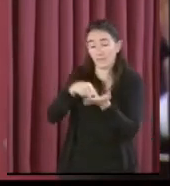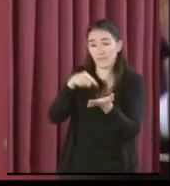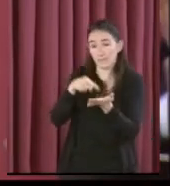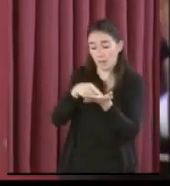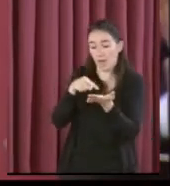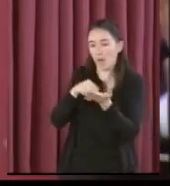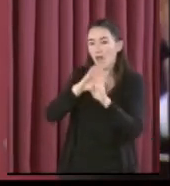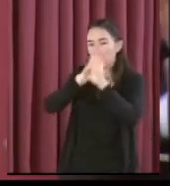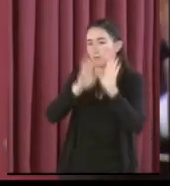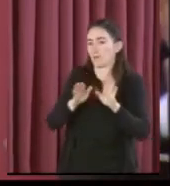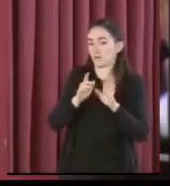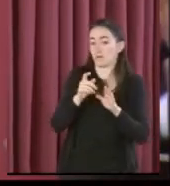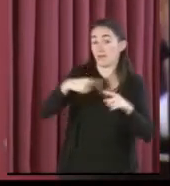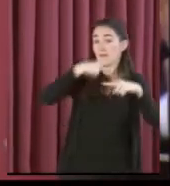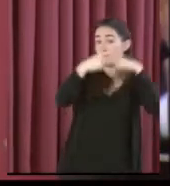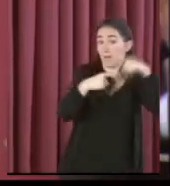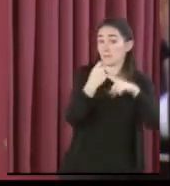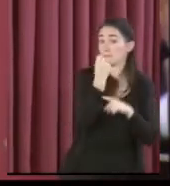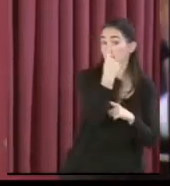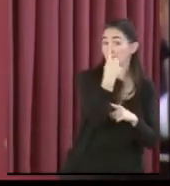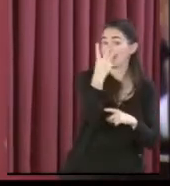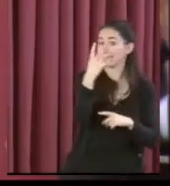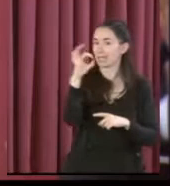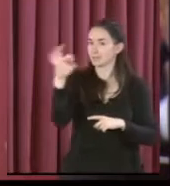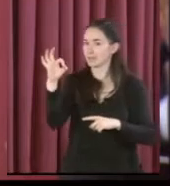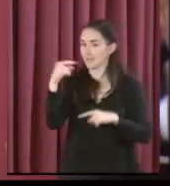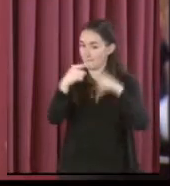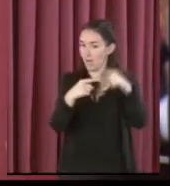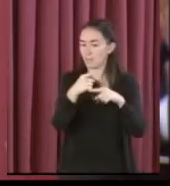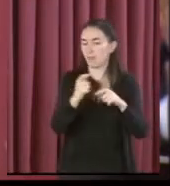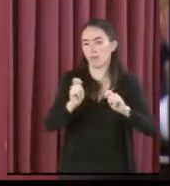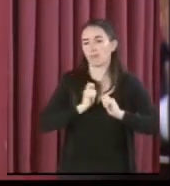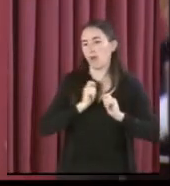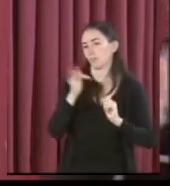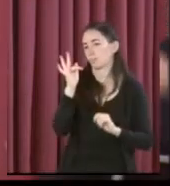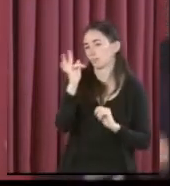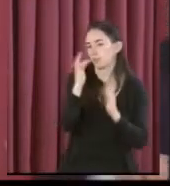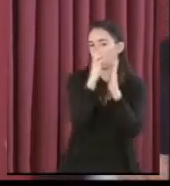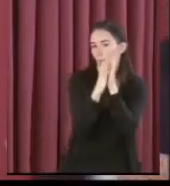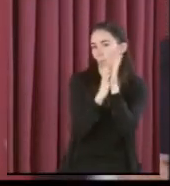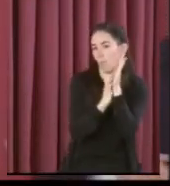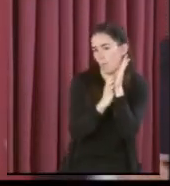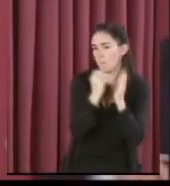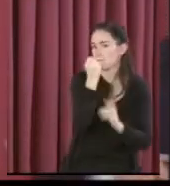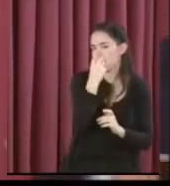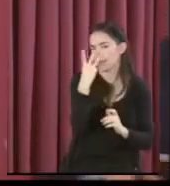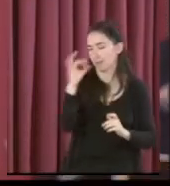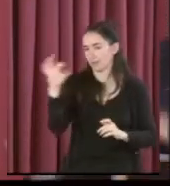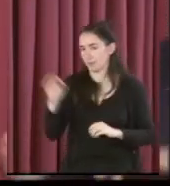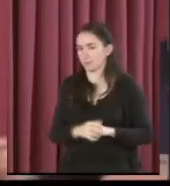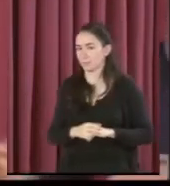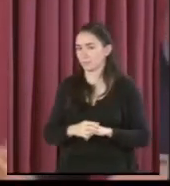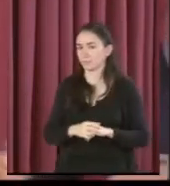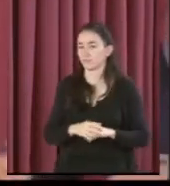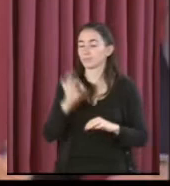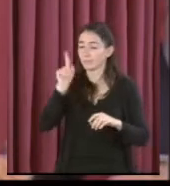han bonificado a 1.300 familias logroñesas. Desde la política de educación y de transporte urbano,